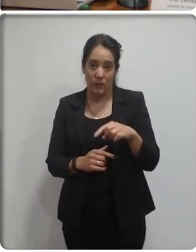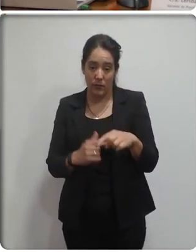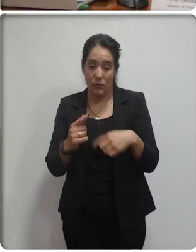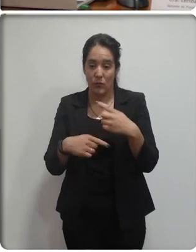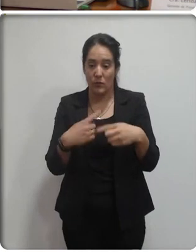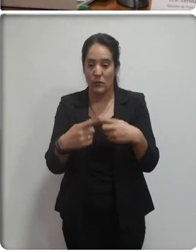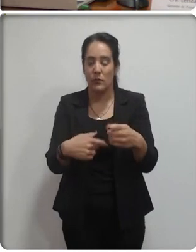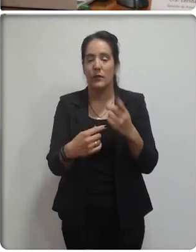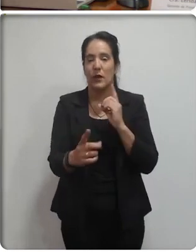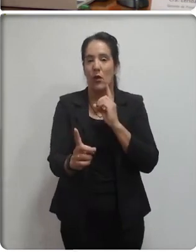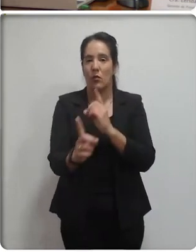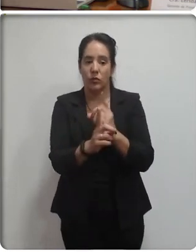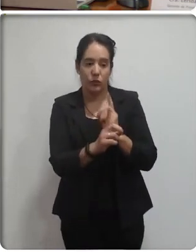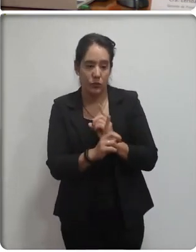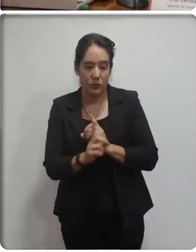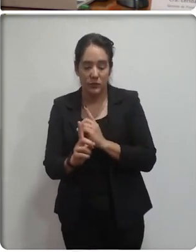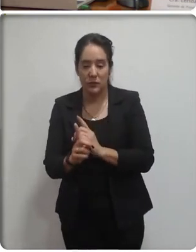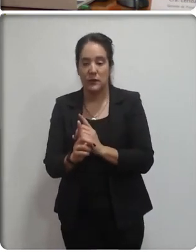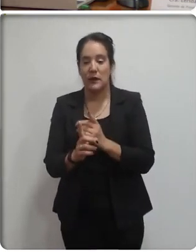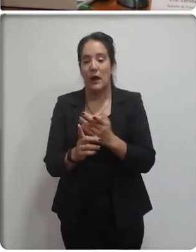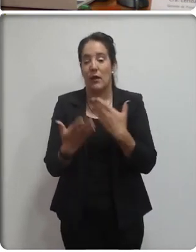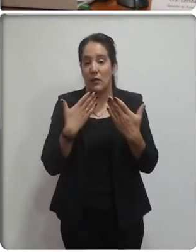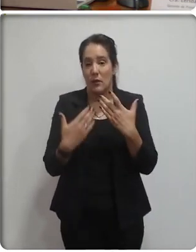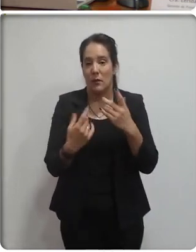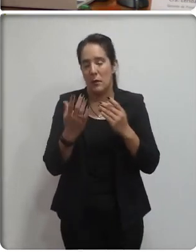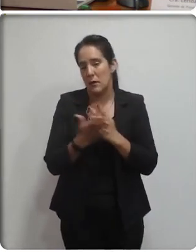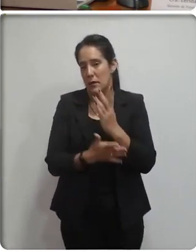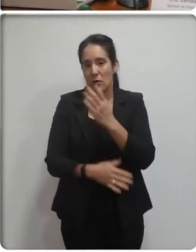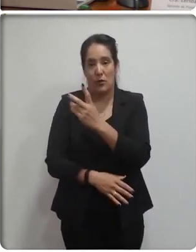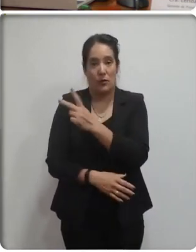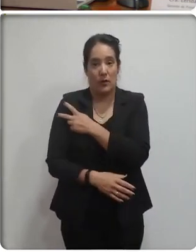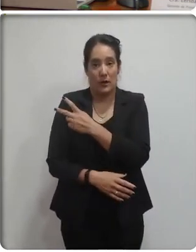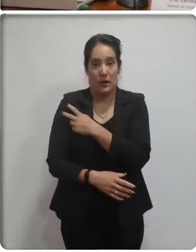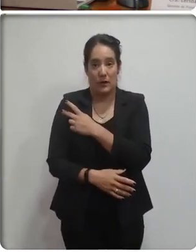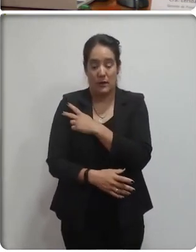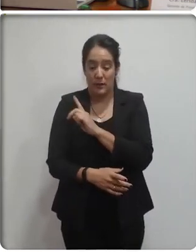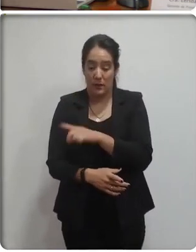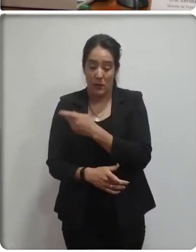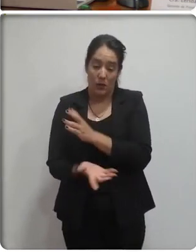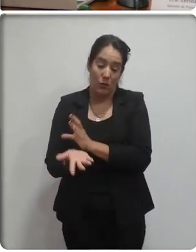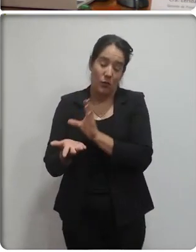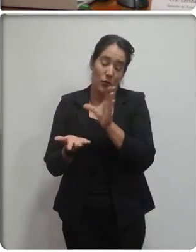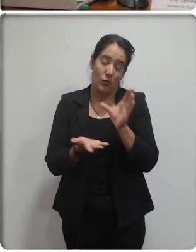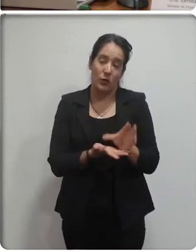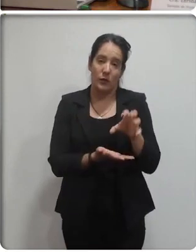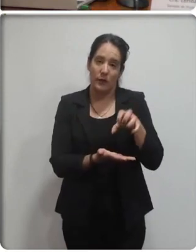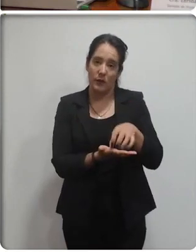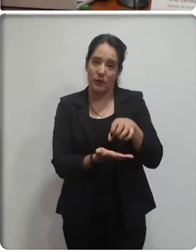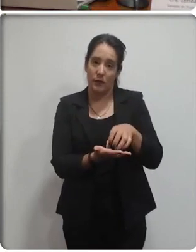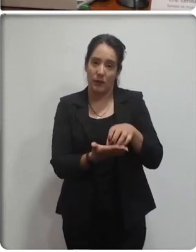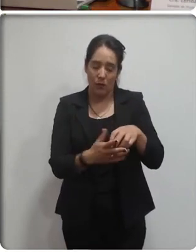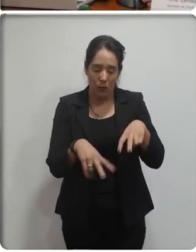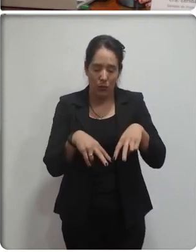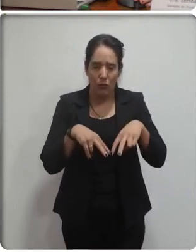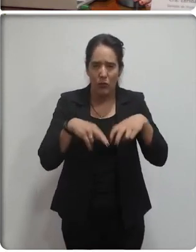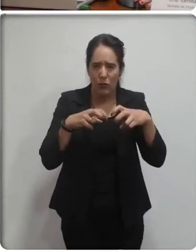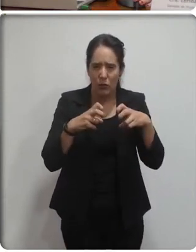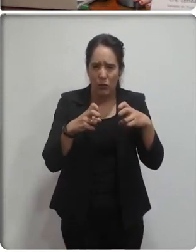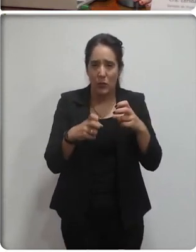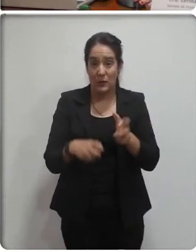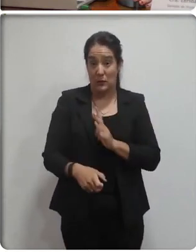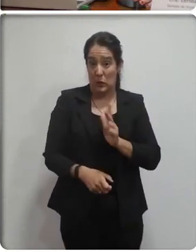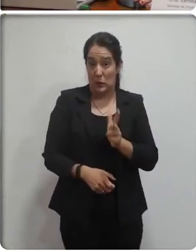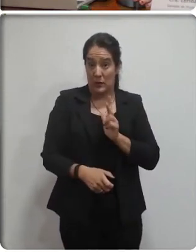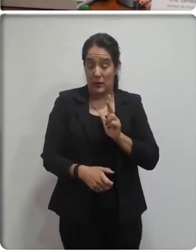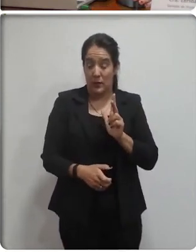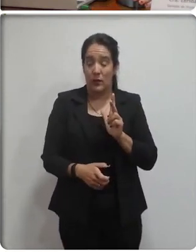presenciales fundamentalmente con los gerentes. En forma paralela se conformó un grupo que implicaba el análisis de recursos humanos y los